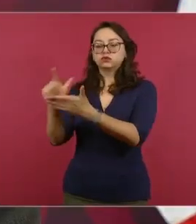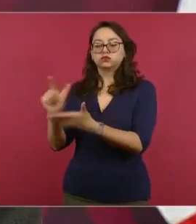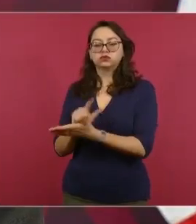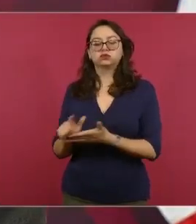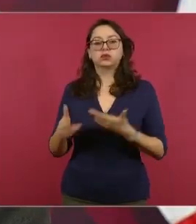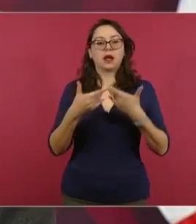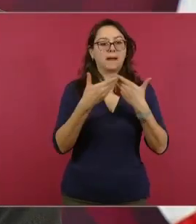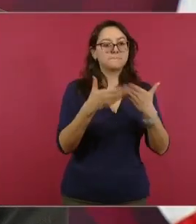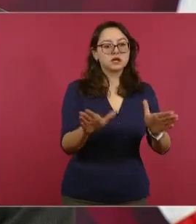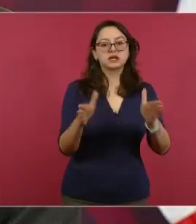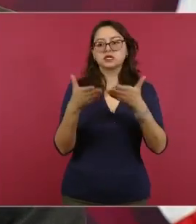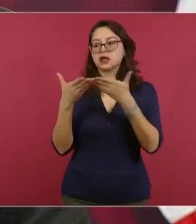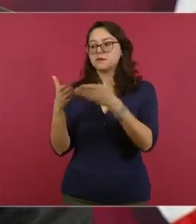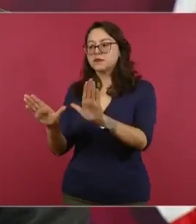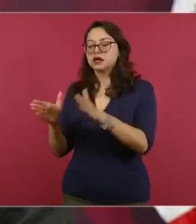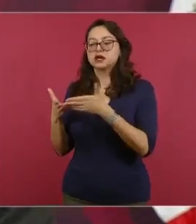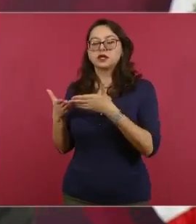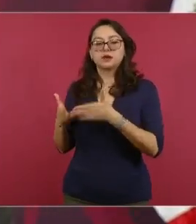con